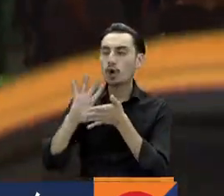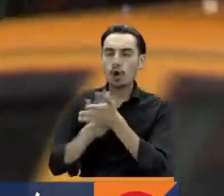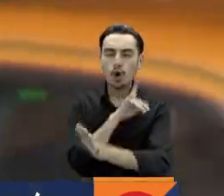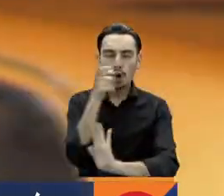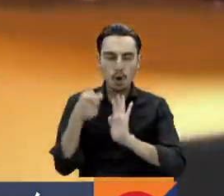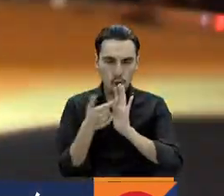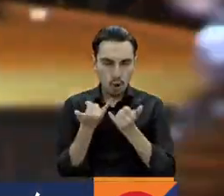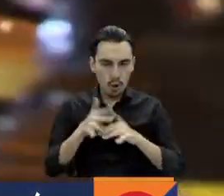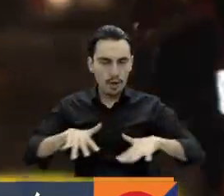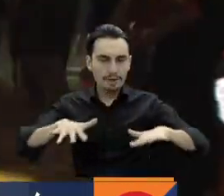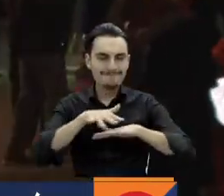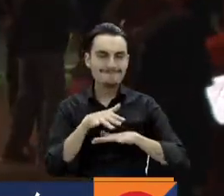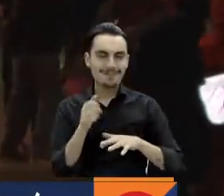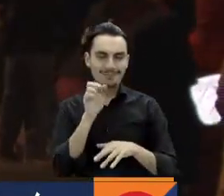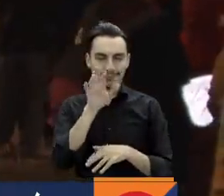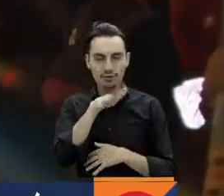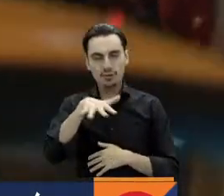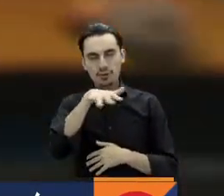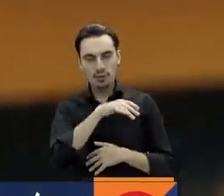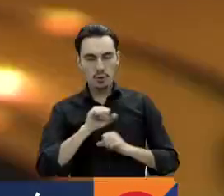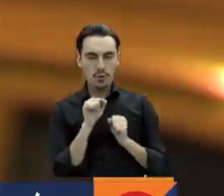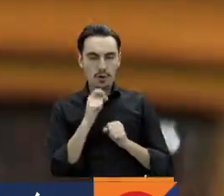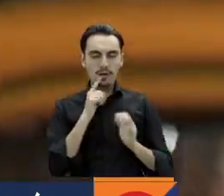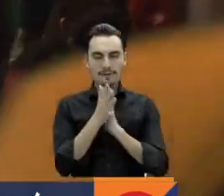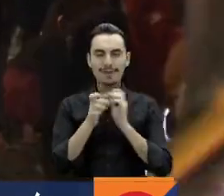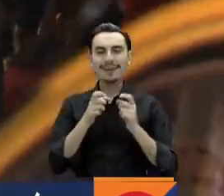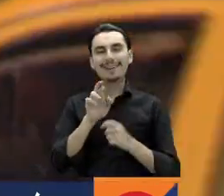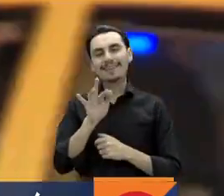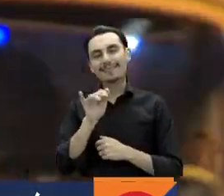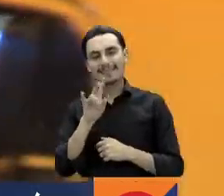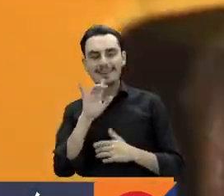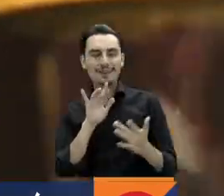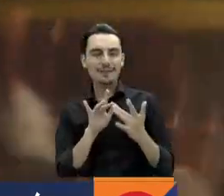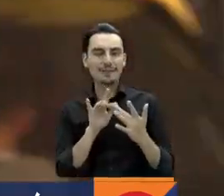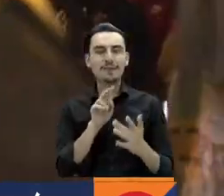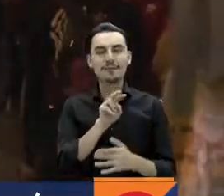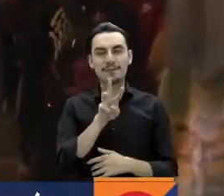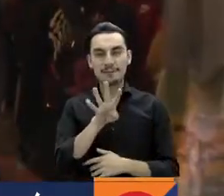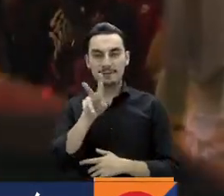desde el suroccidente de la capital colombiana, Edwin Suá, RTVC Noticias, conectados 24/7.